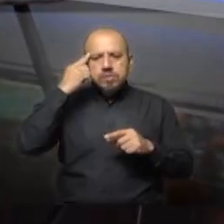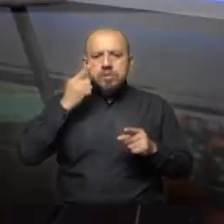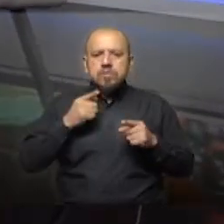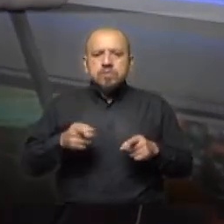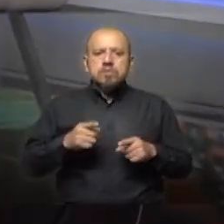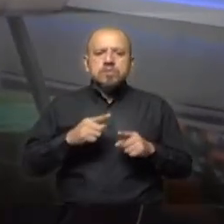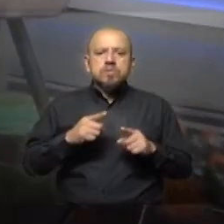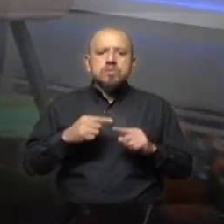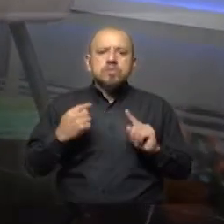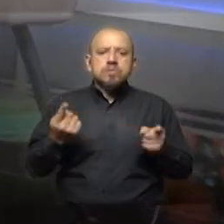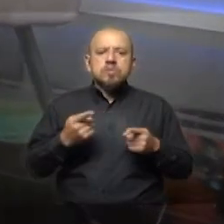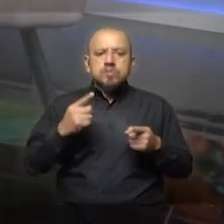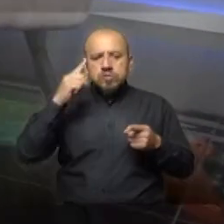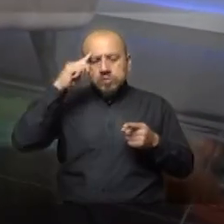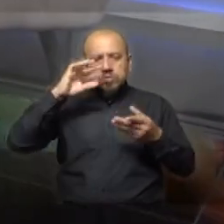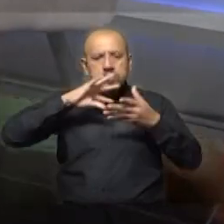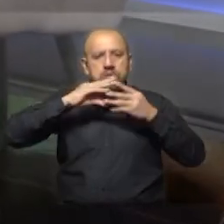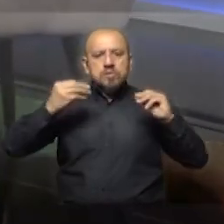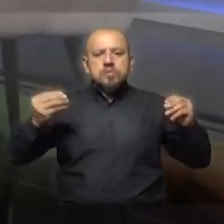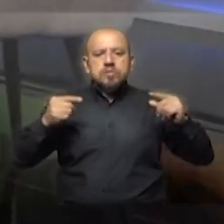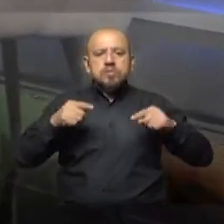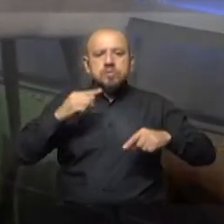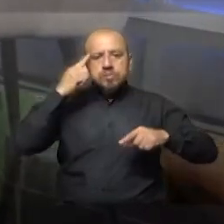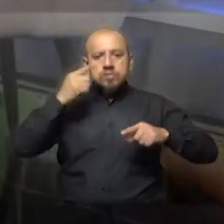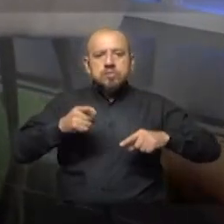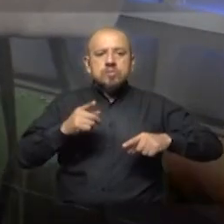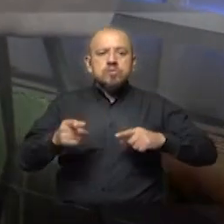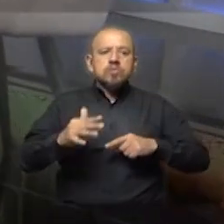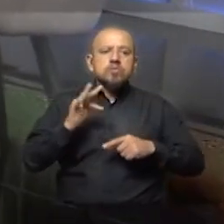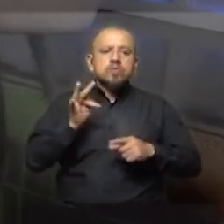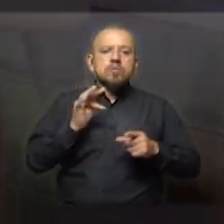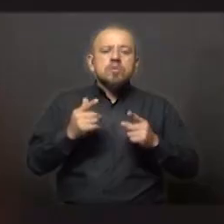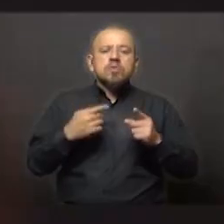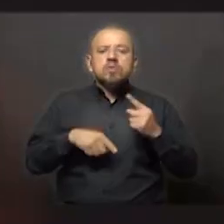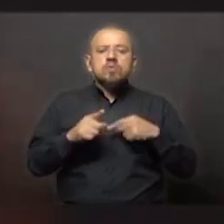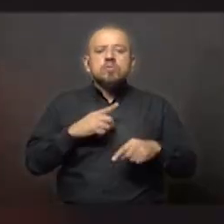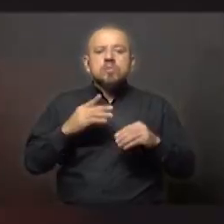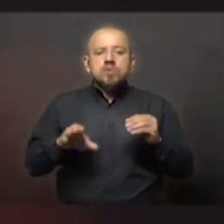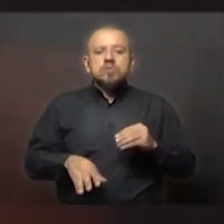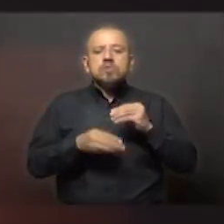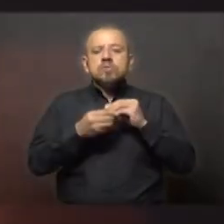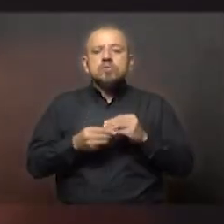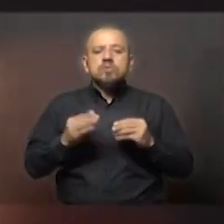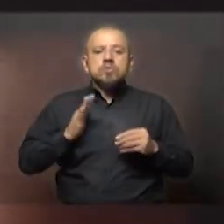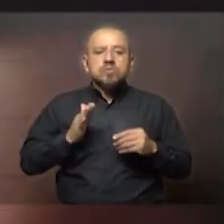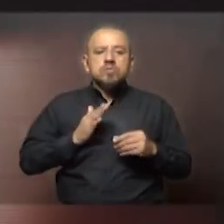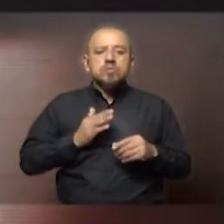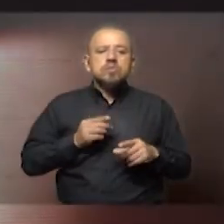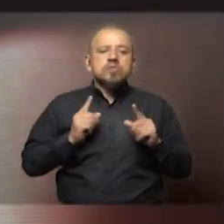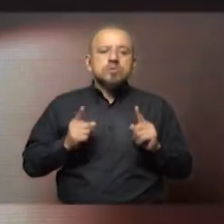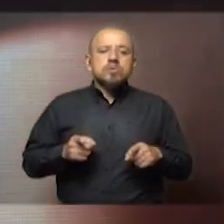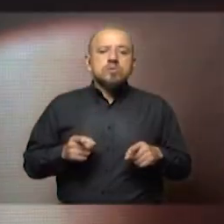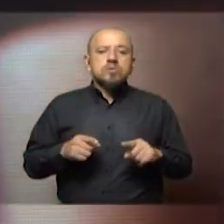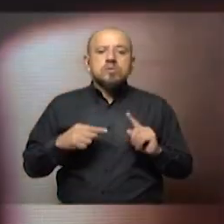sujeto abstracto estamos pensando en un sujeto femenino o feminizado no para incluir no solamente a las mujeres sino también